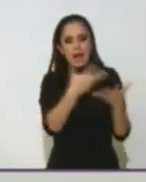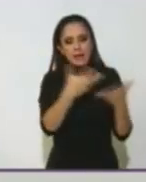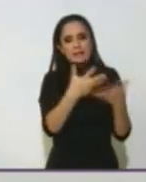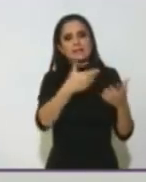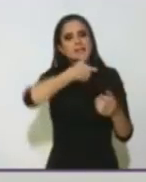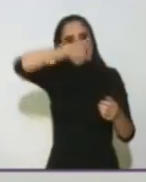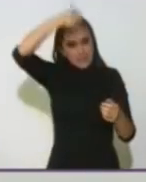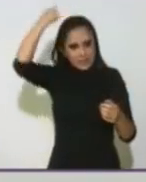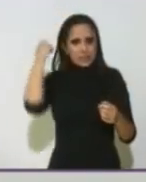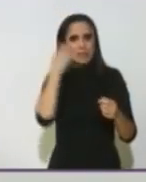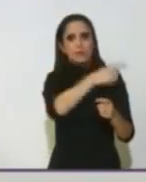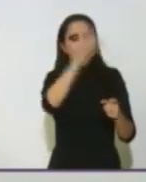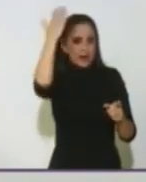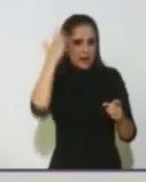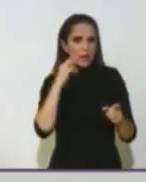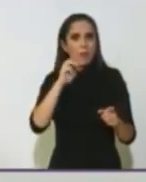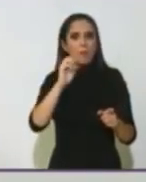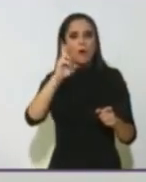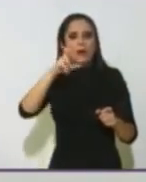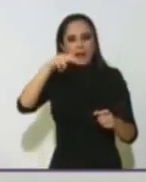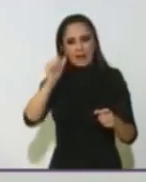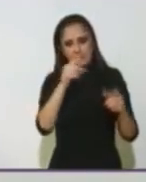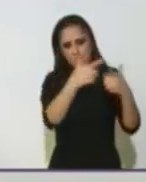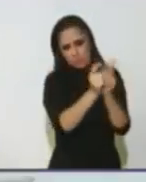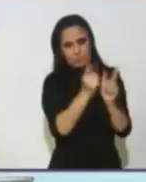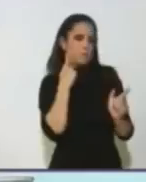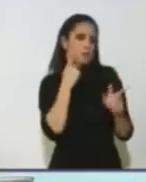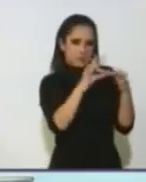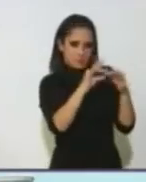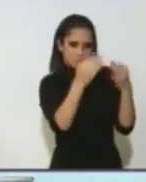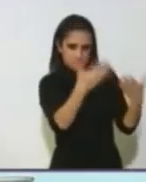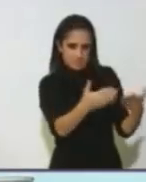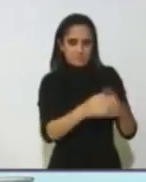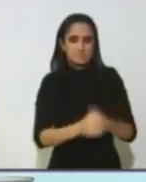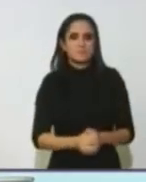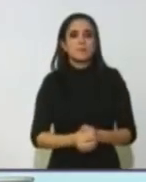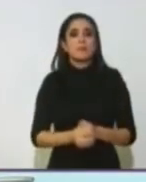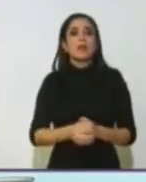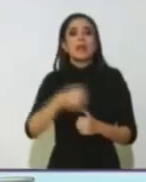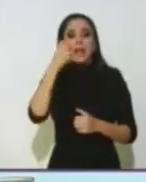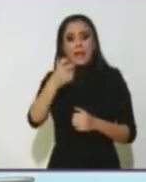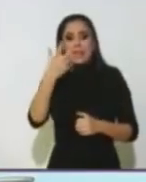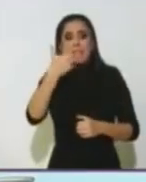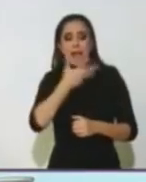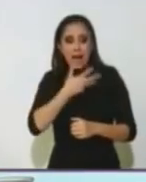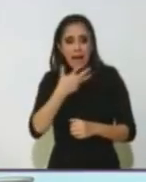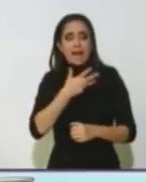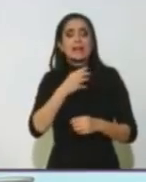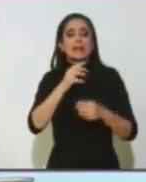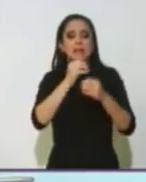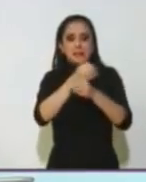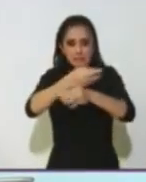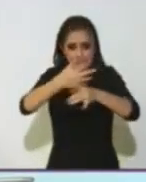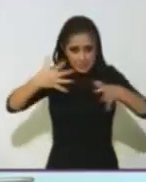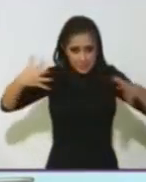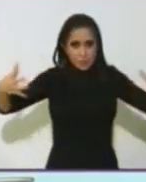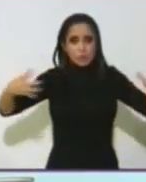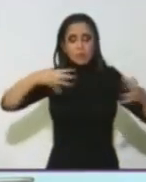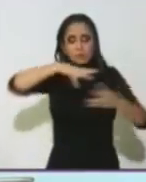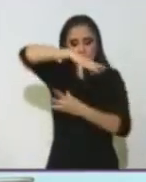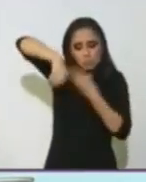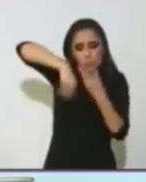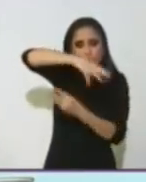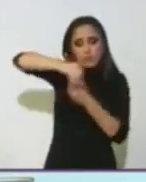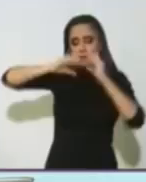juntos haremos historia claves en bonn son 30 segundos adelante con el desarrollo sustentable significa el desarrollo